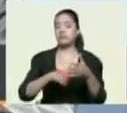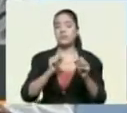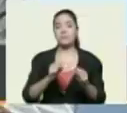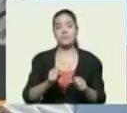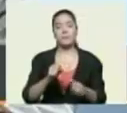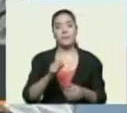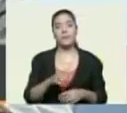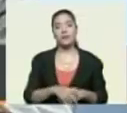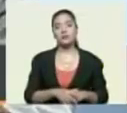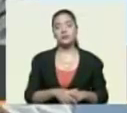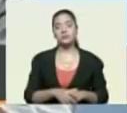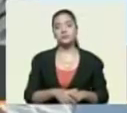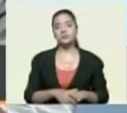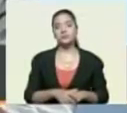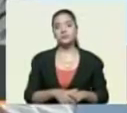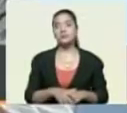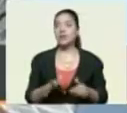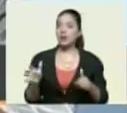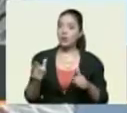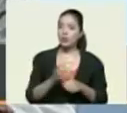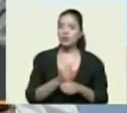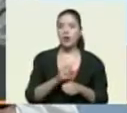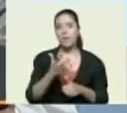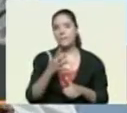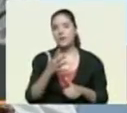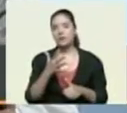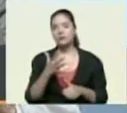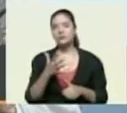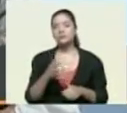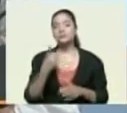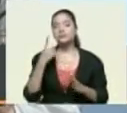mismos, en las cuales se han incautado un poco más de